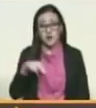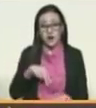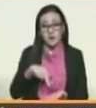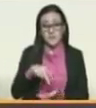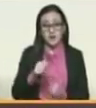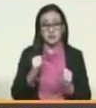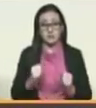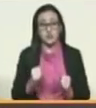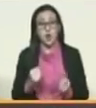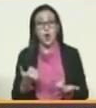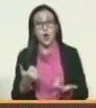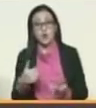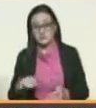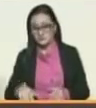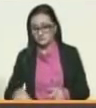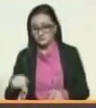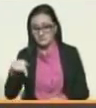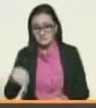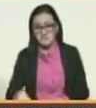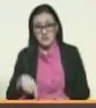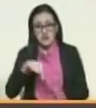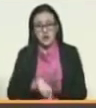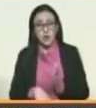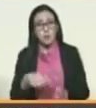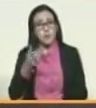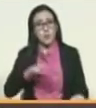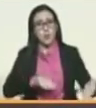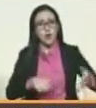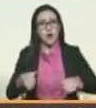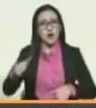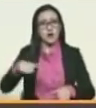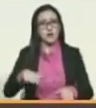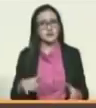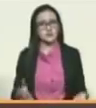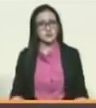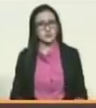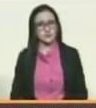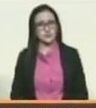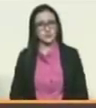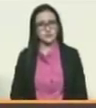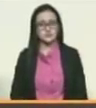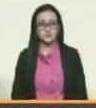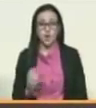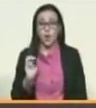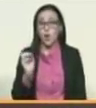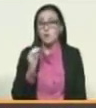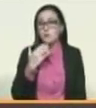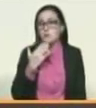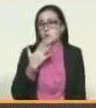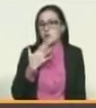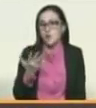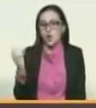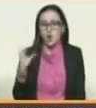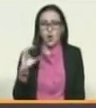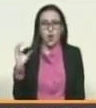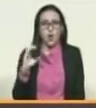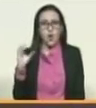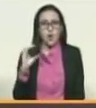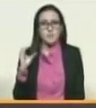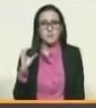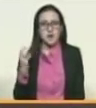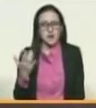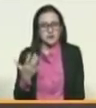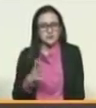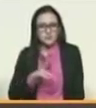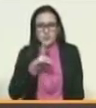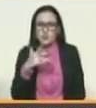una fosa común. O lo que está ocurriendo en Colombia. La miseria que sufre el pueblo colombiano,